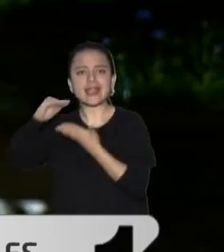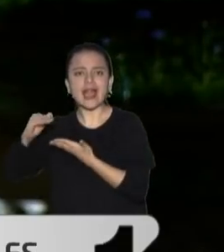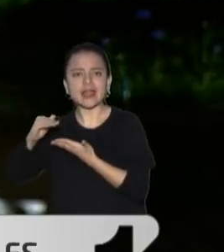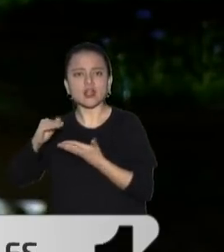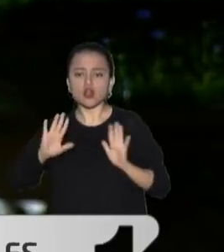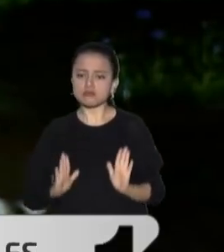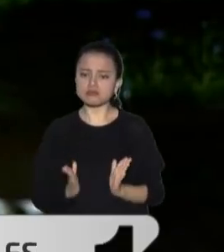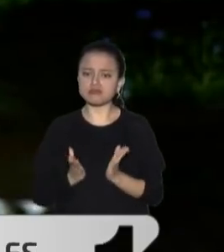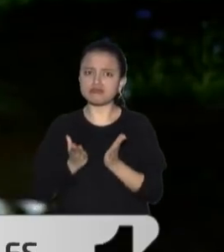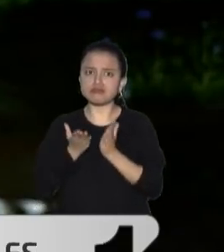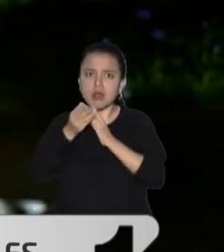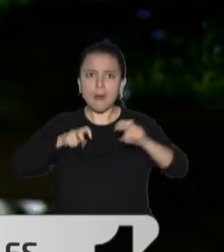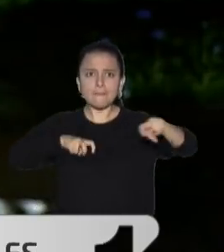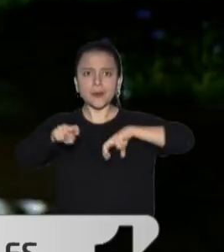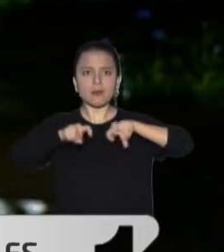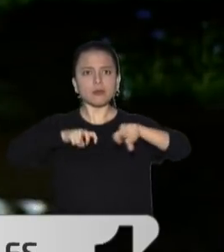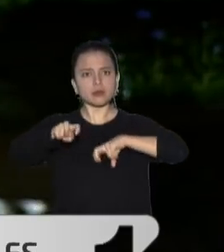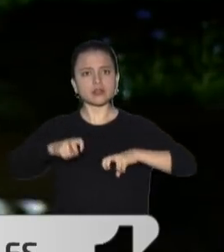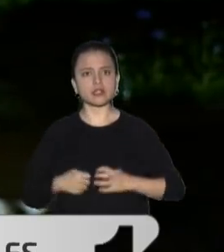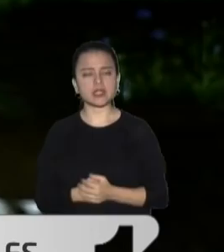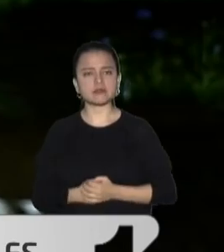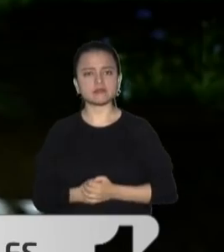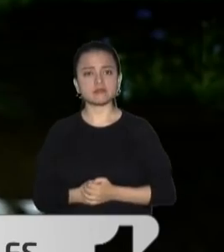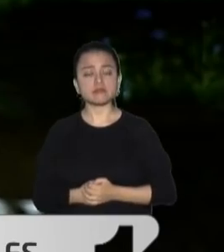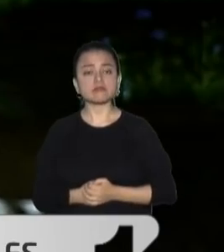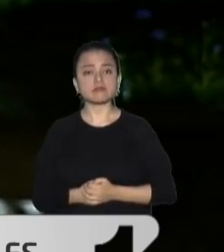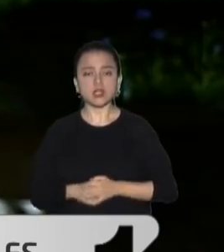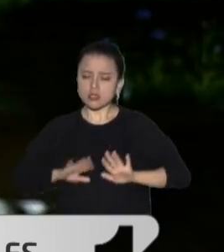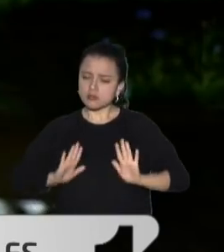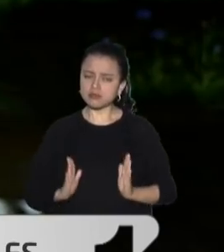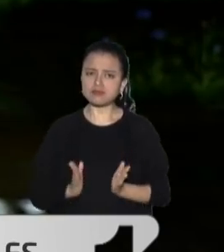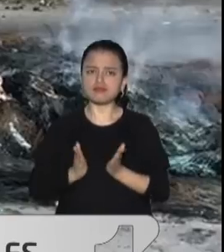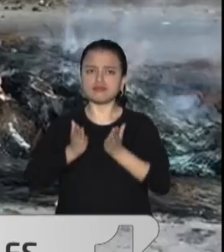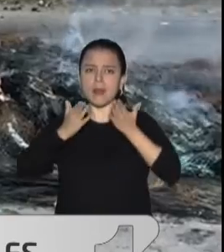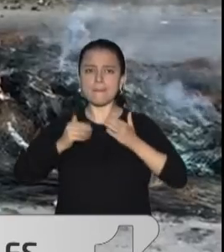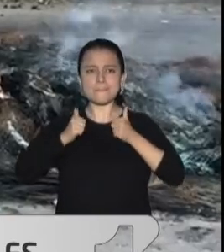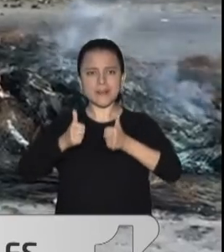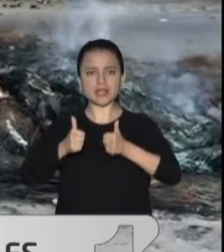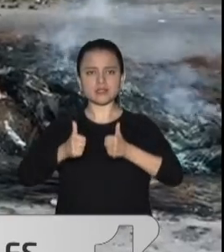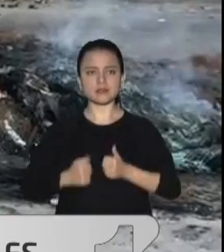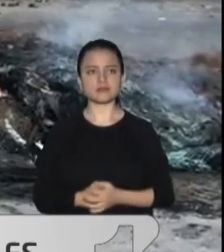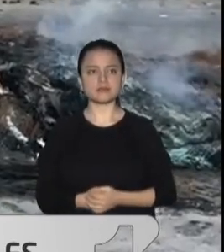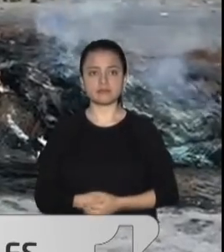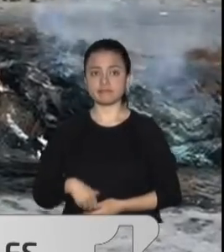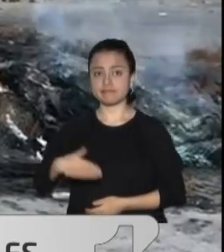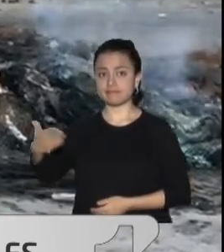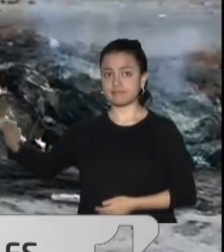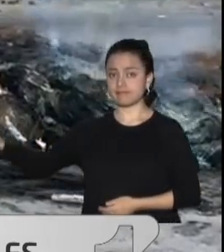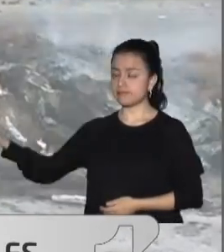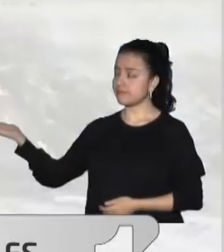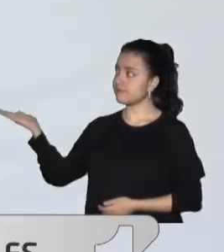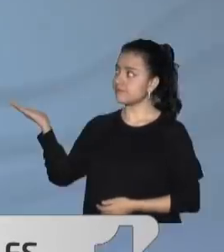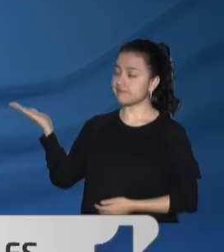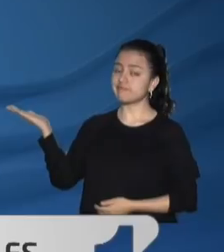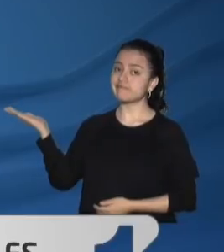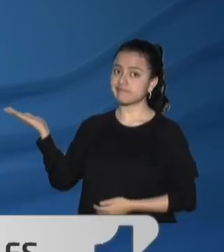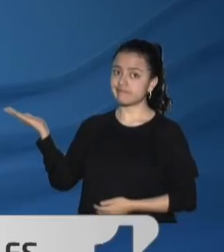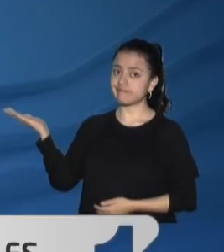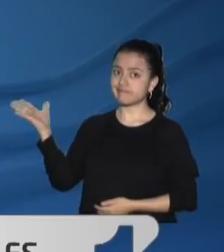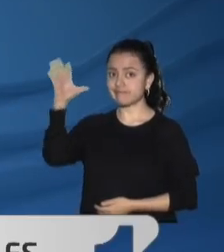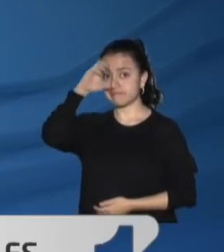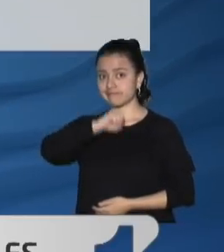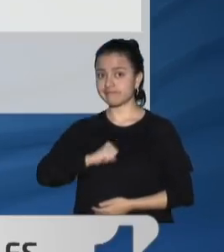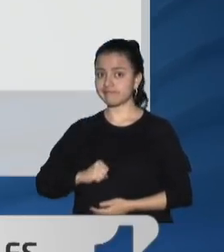colombianos recuperar la movilidad, recuperar el bienestar. Así está el panorama en cuanto a bloqueos permanentes en el